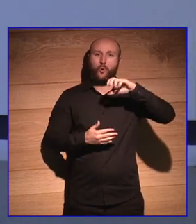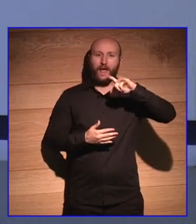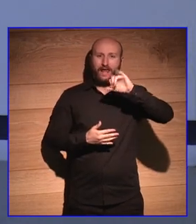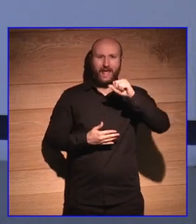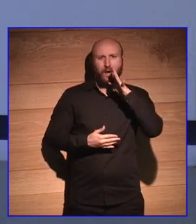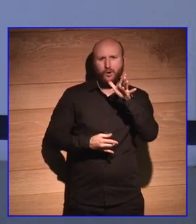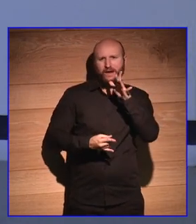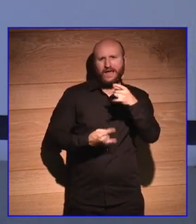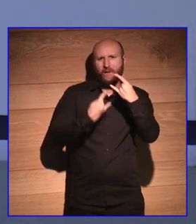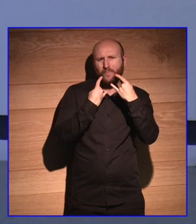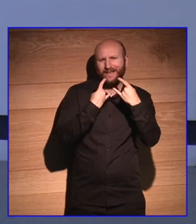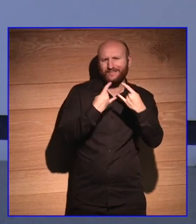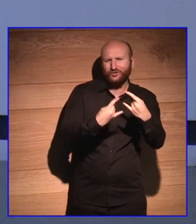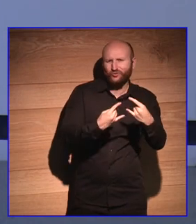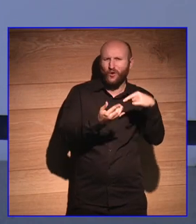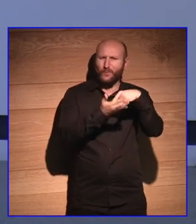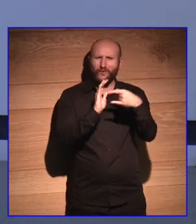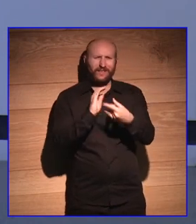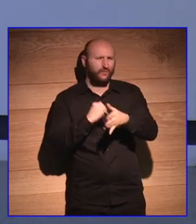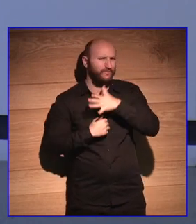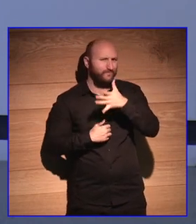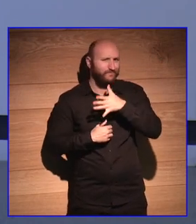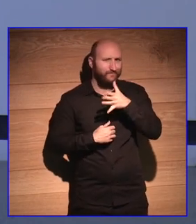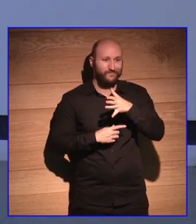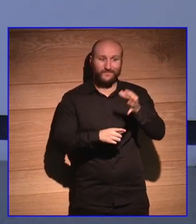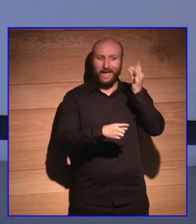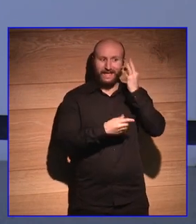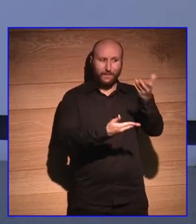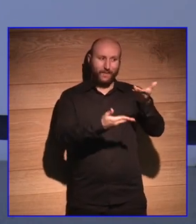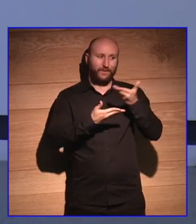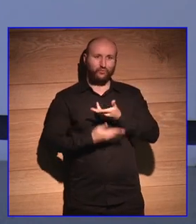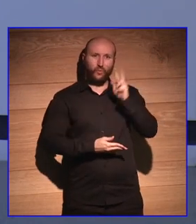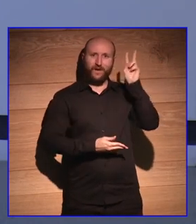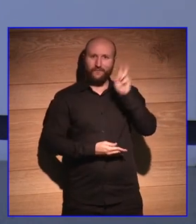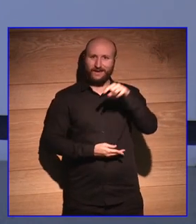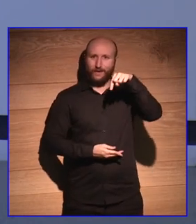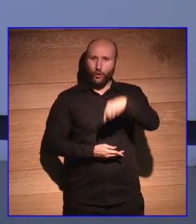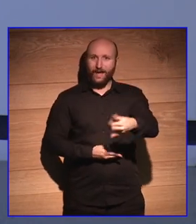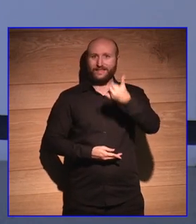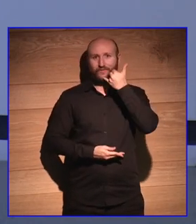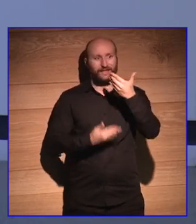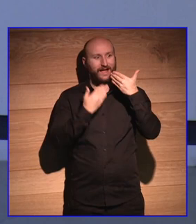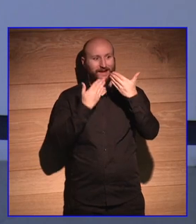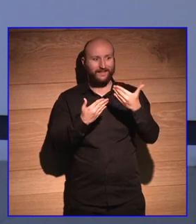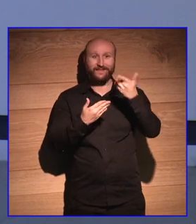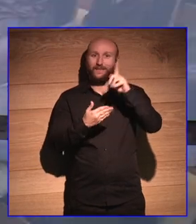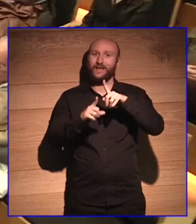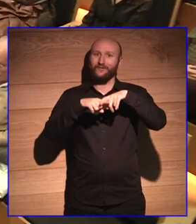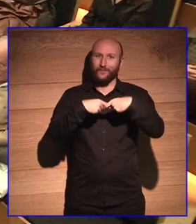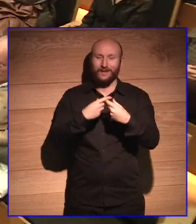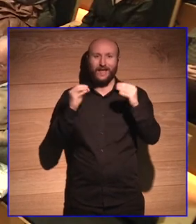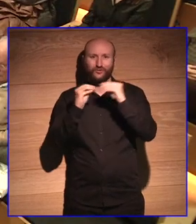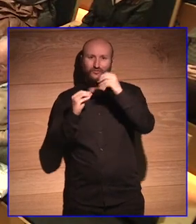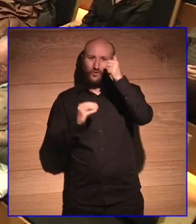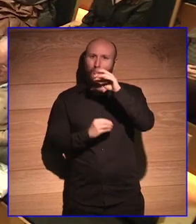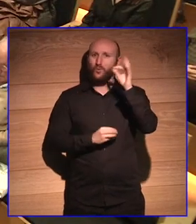pasión y una ilusión al proyecto increíble y porque fue ella la que me invitó a participar hoy aquí le quiero dar las gracias por eso también a los familiares al sobrino y la